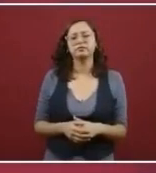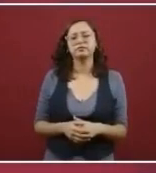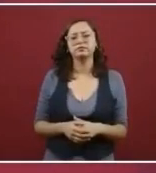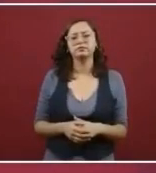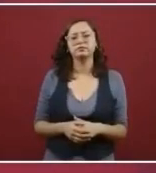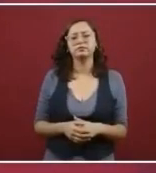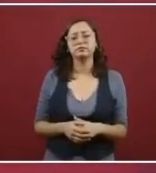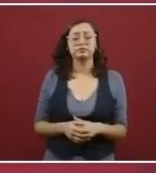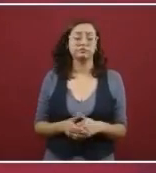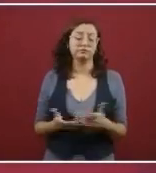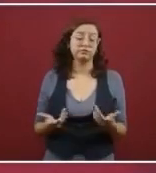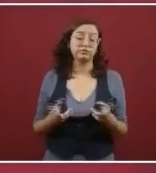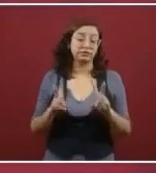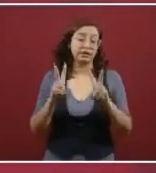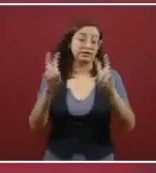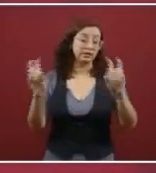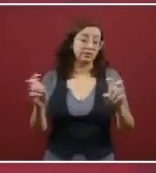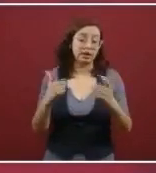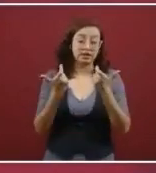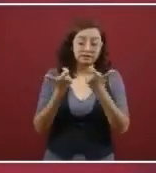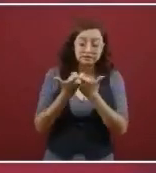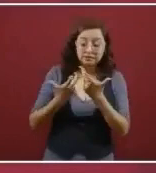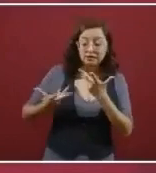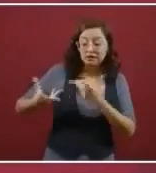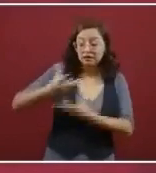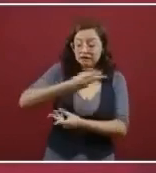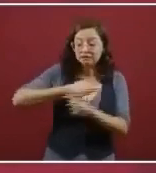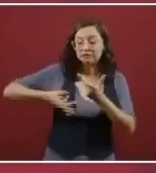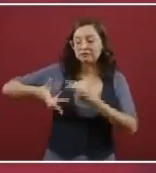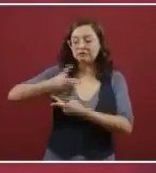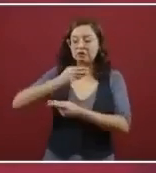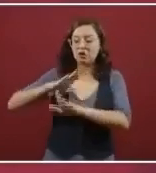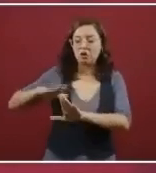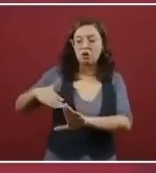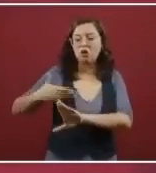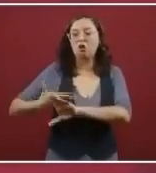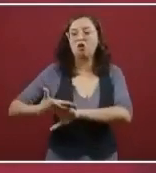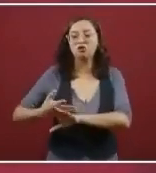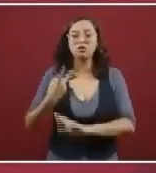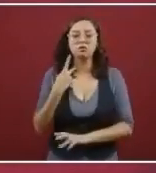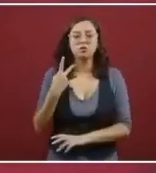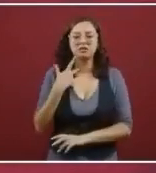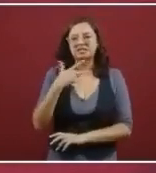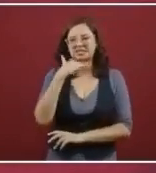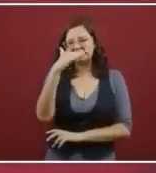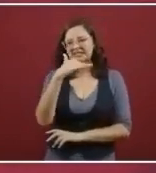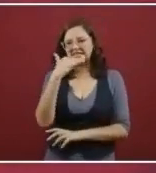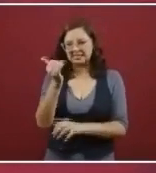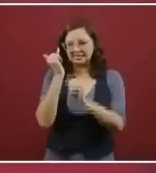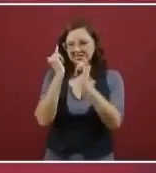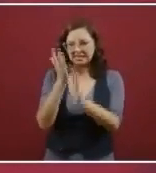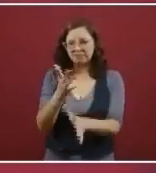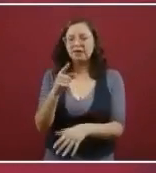manejo de fondos para la guerra sucia. Ese es otro